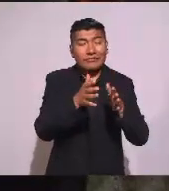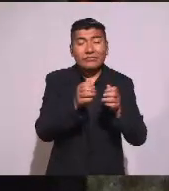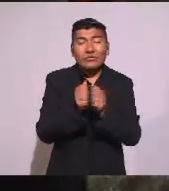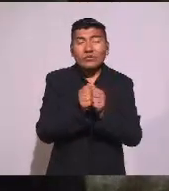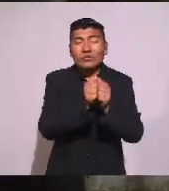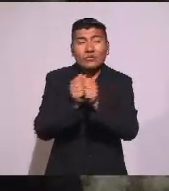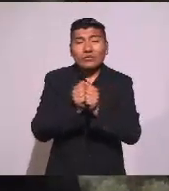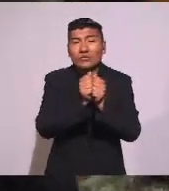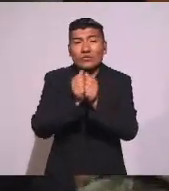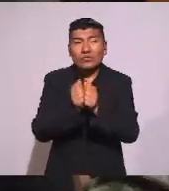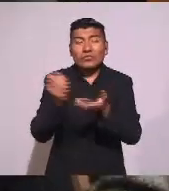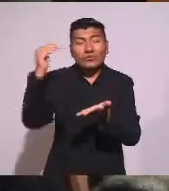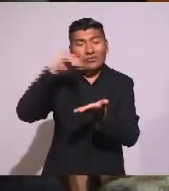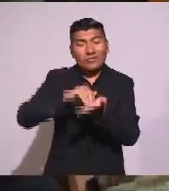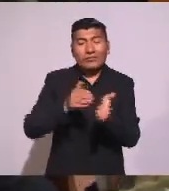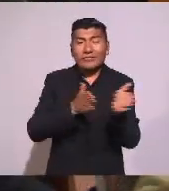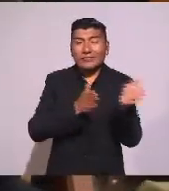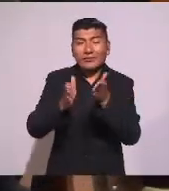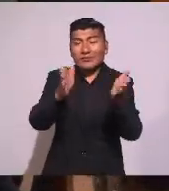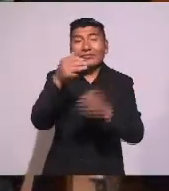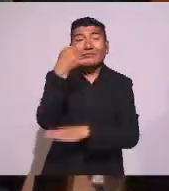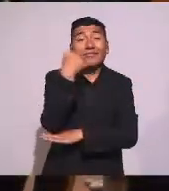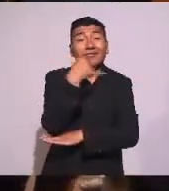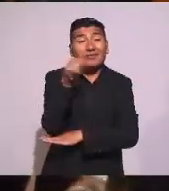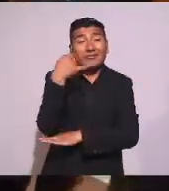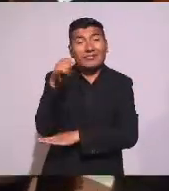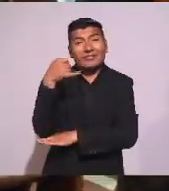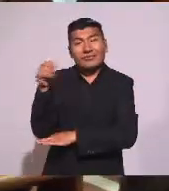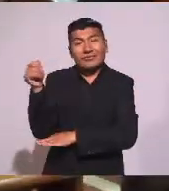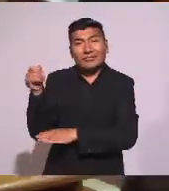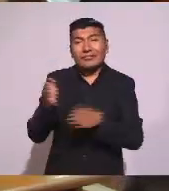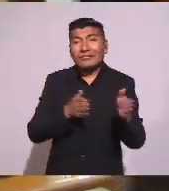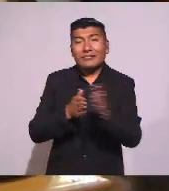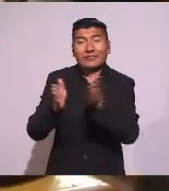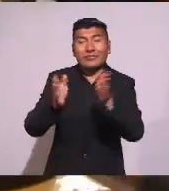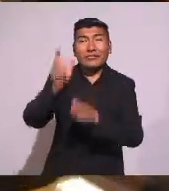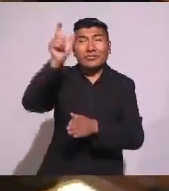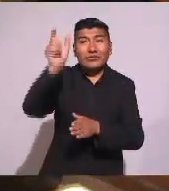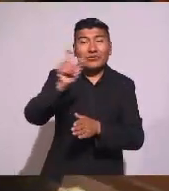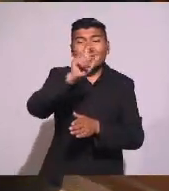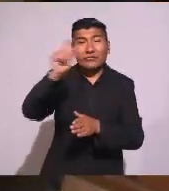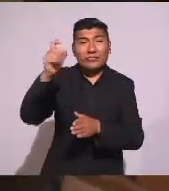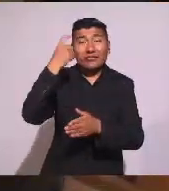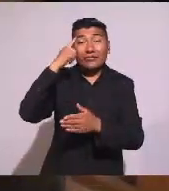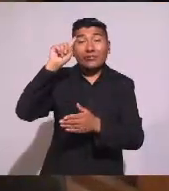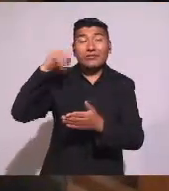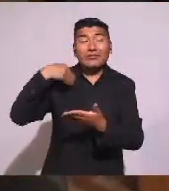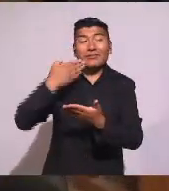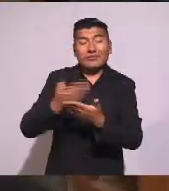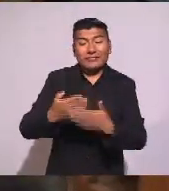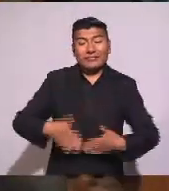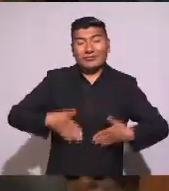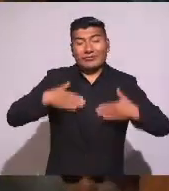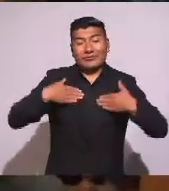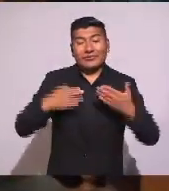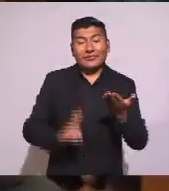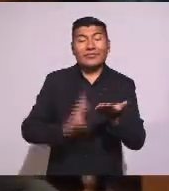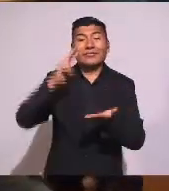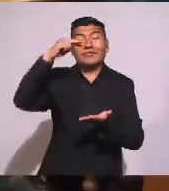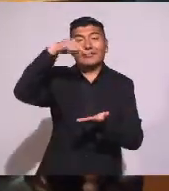retomen el camino hacia jerusalén el camino de la cruz para llegar a la vida de la resurrección